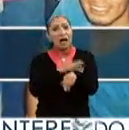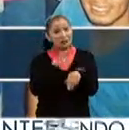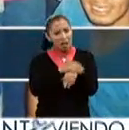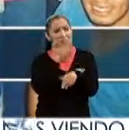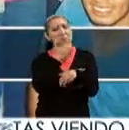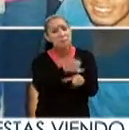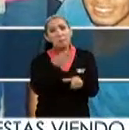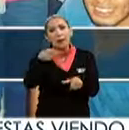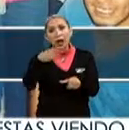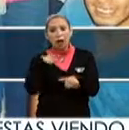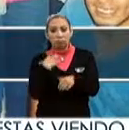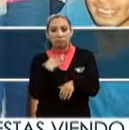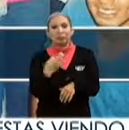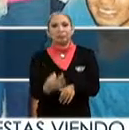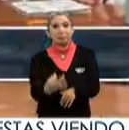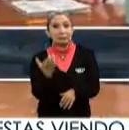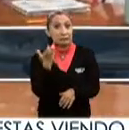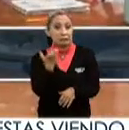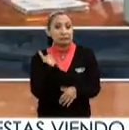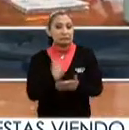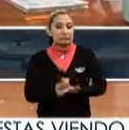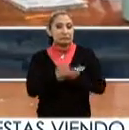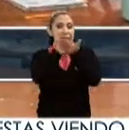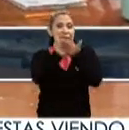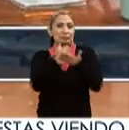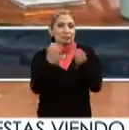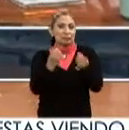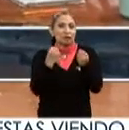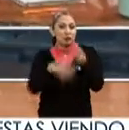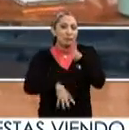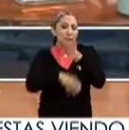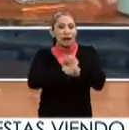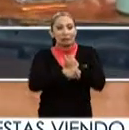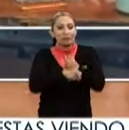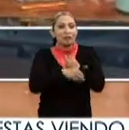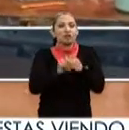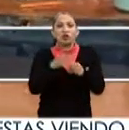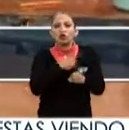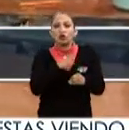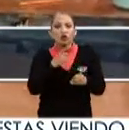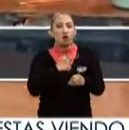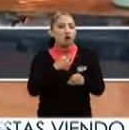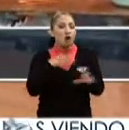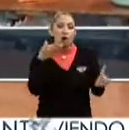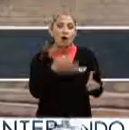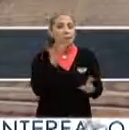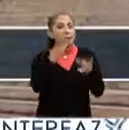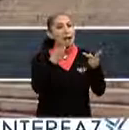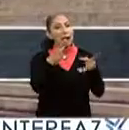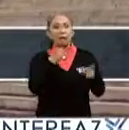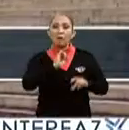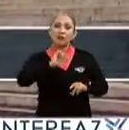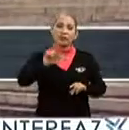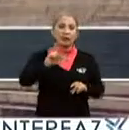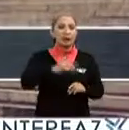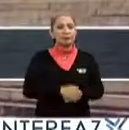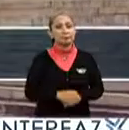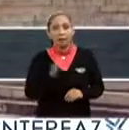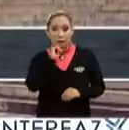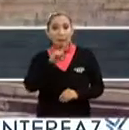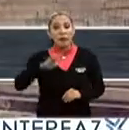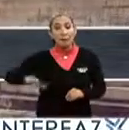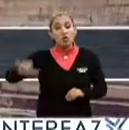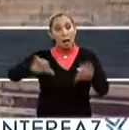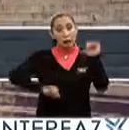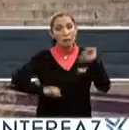promedio. Entonces creo que esa parte ayuda mucho a que no solo estés preparado profesionalmente, sino